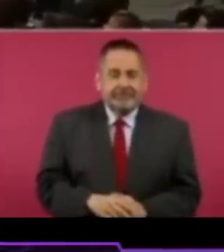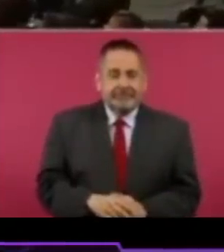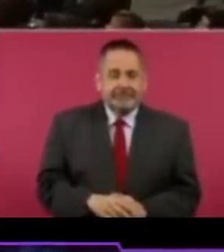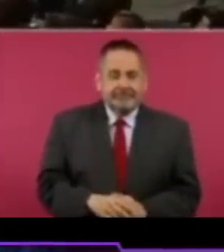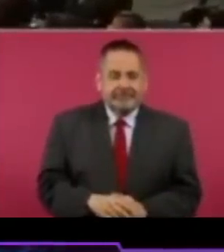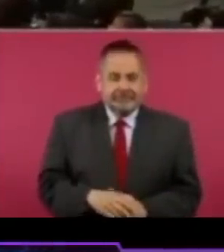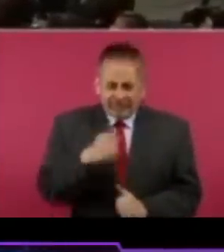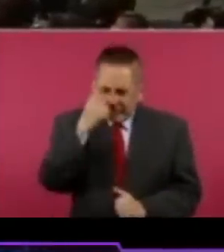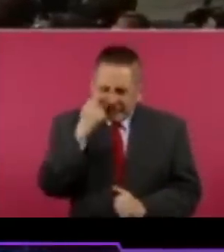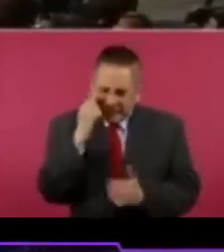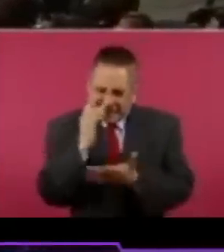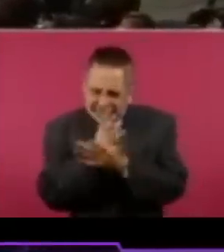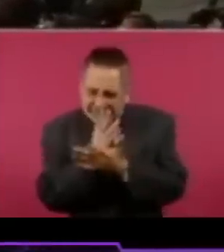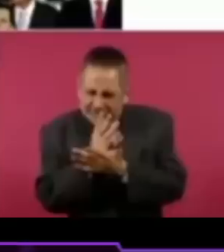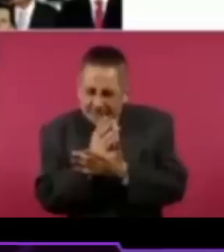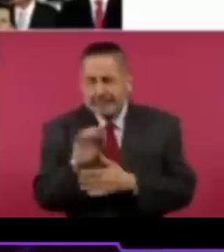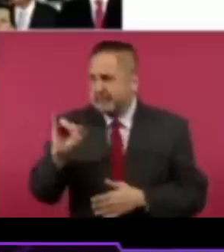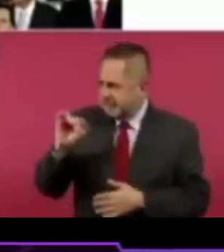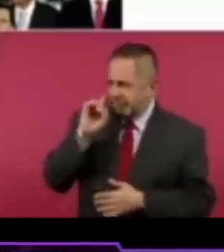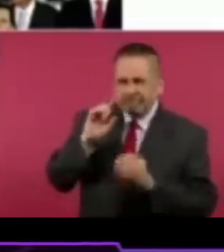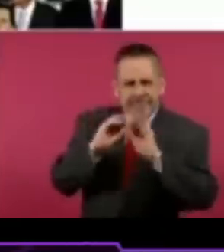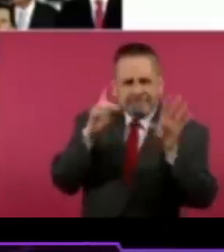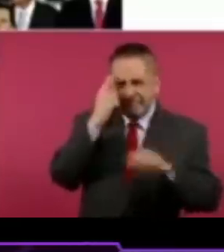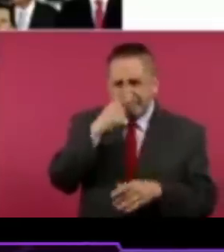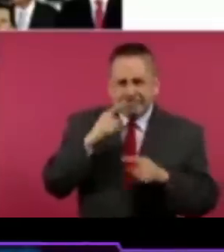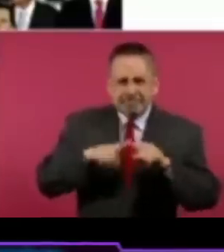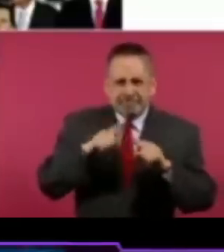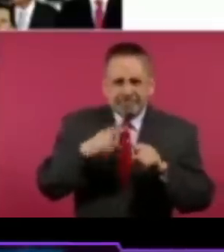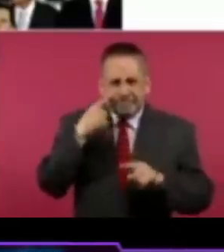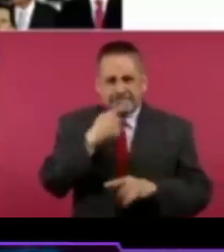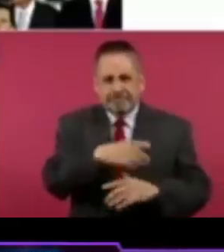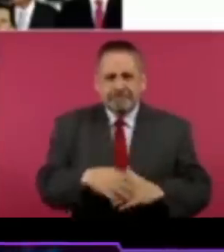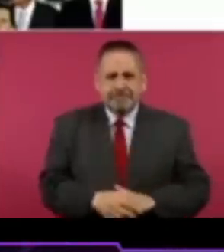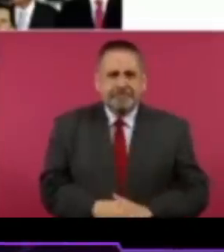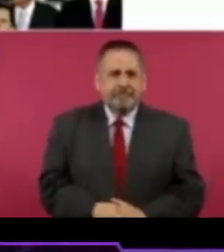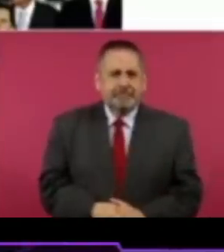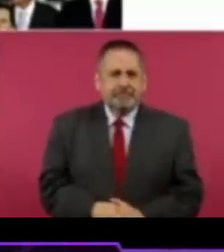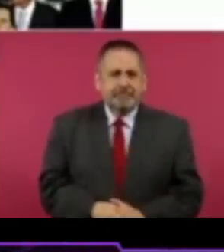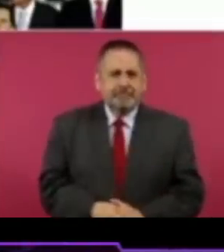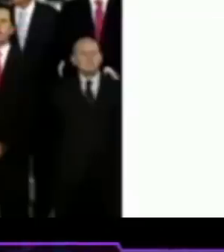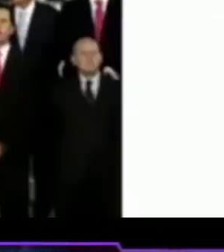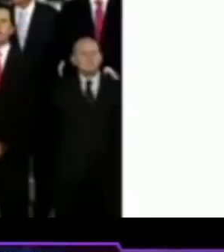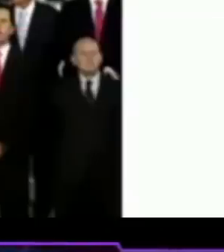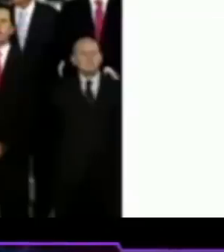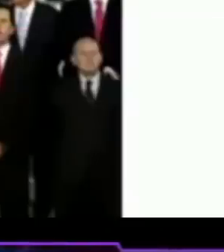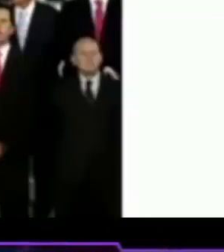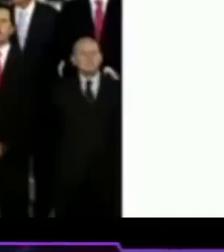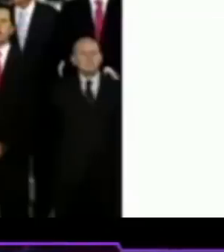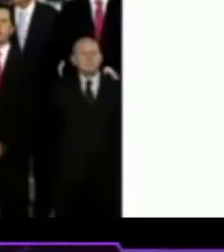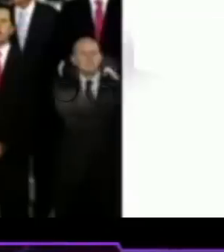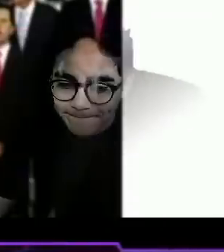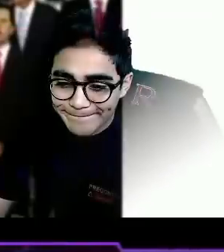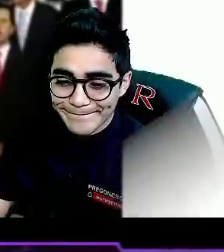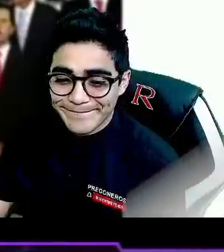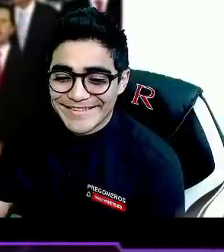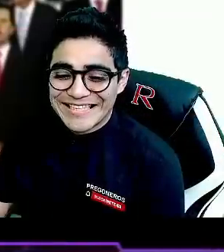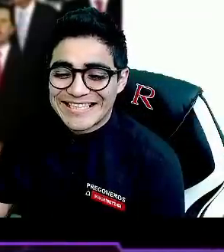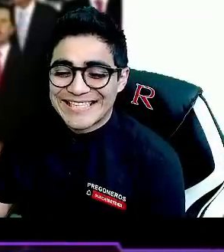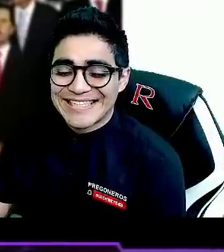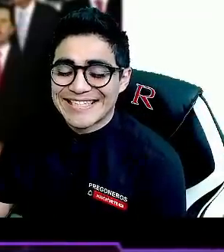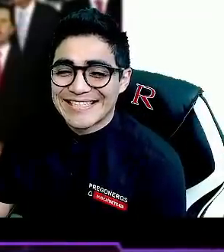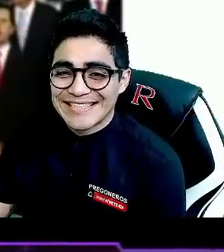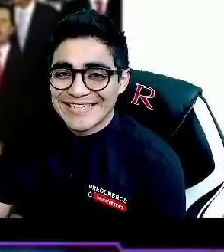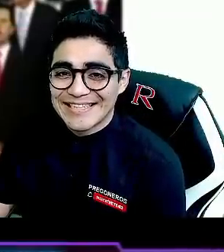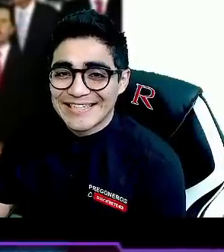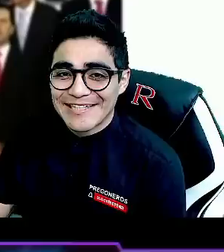sí se distinguen sí no se distingue a ver pues señalalos es libertad